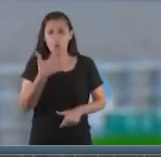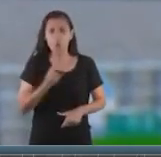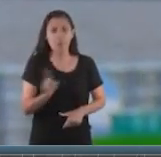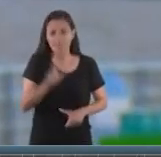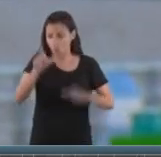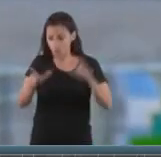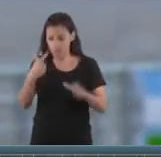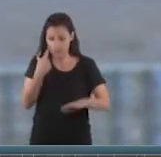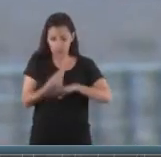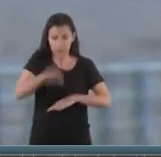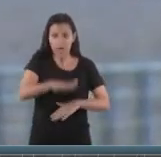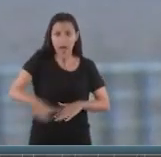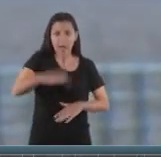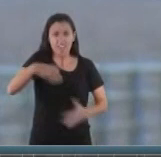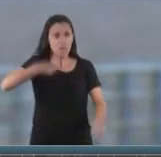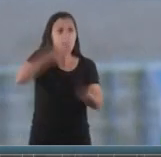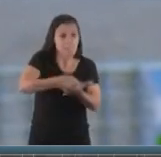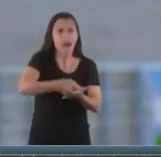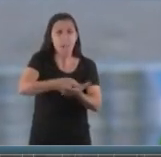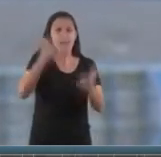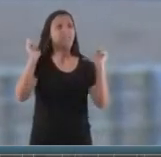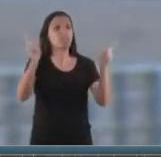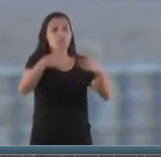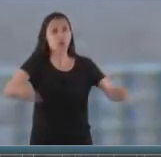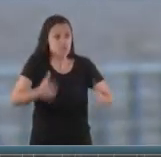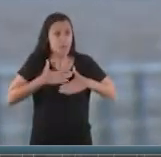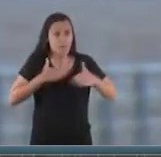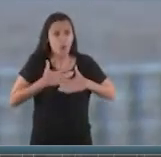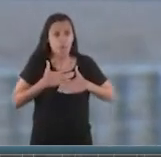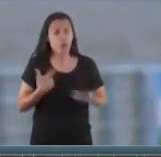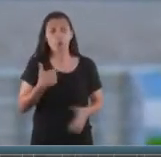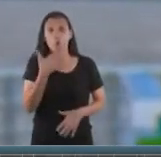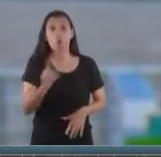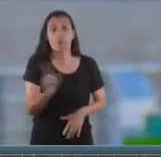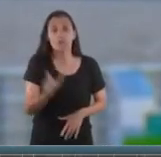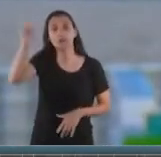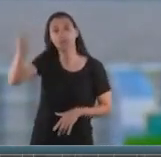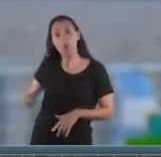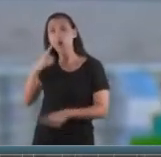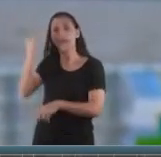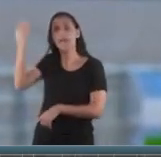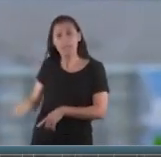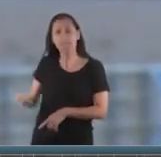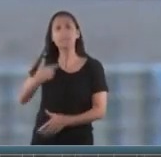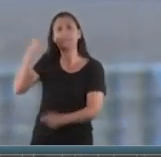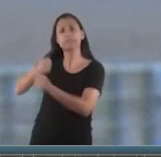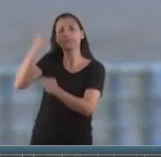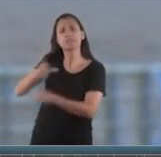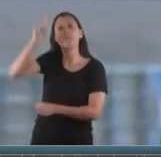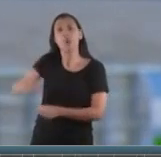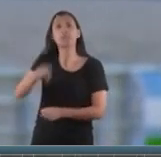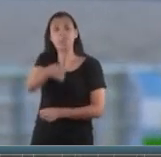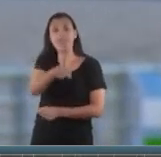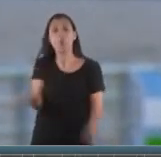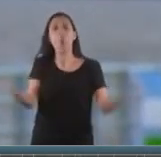equipo, obviamente, a conducir lo que tiene que ser el triunfo de la elección que viene, porque él no va a ser parte,